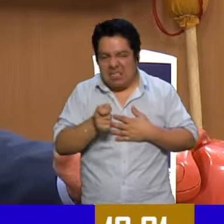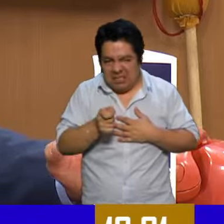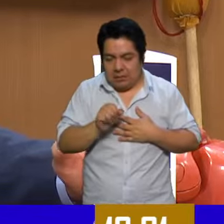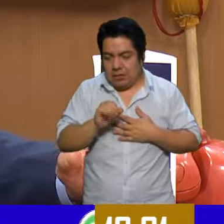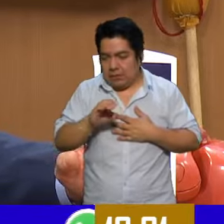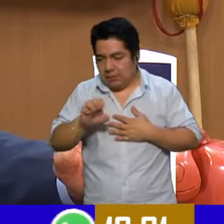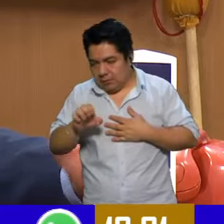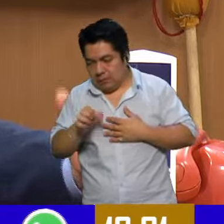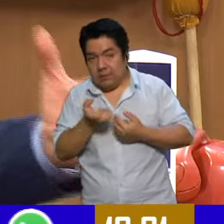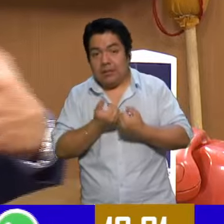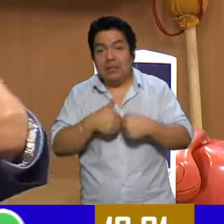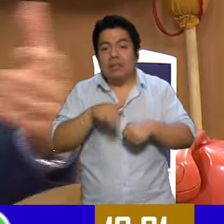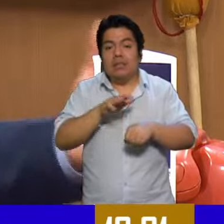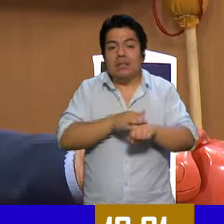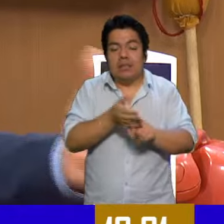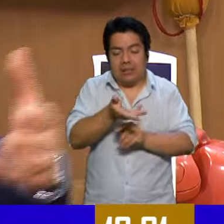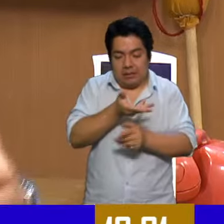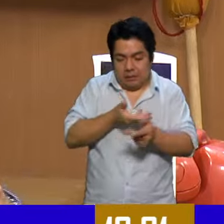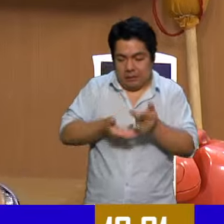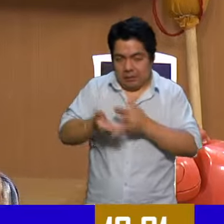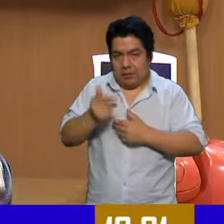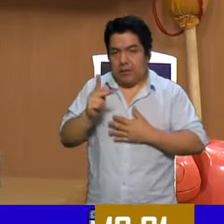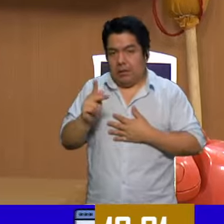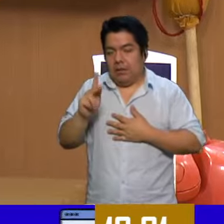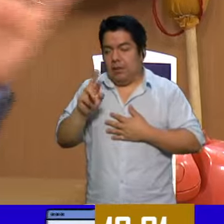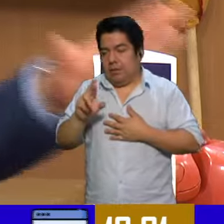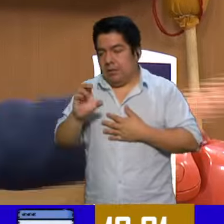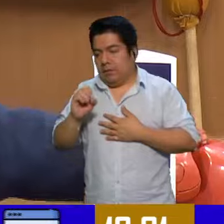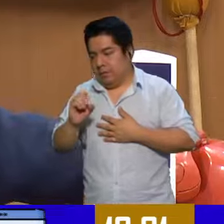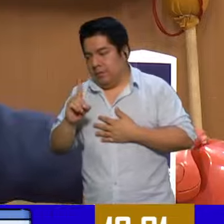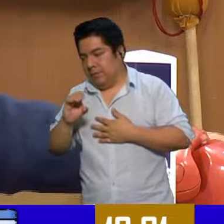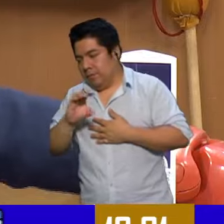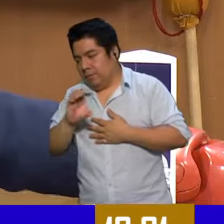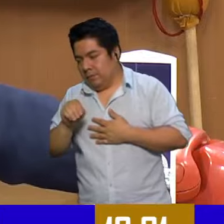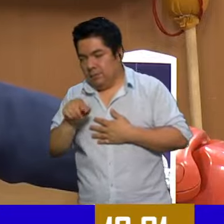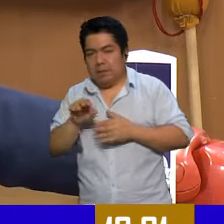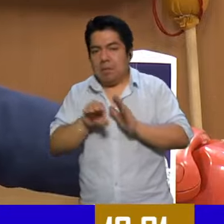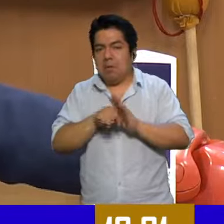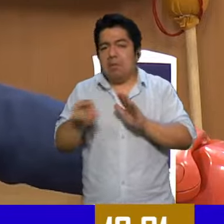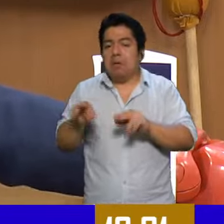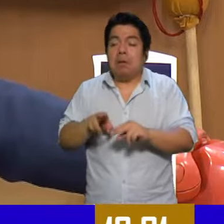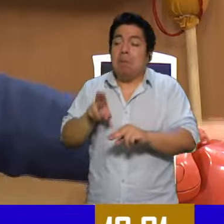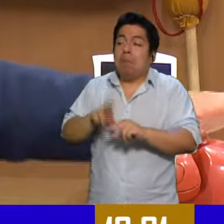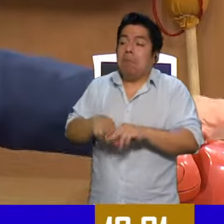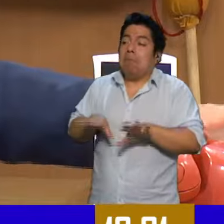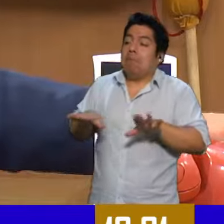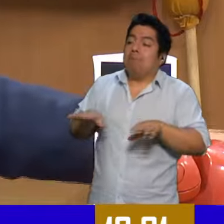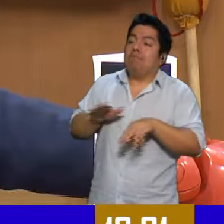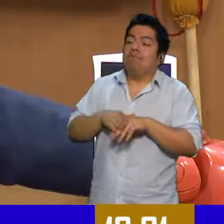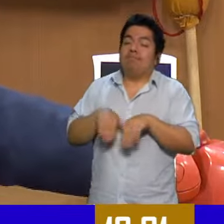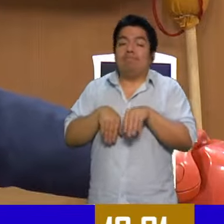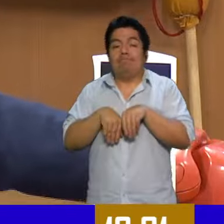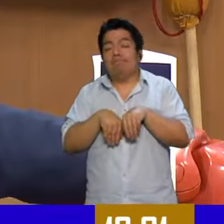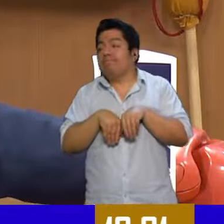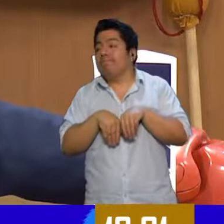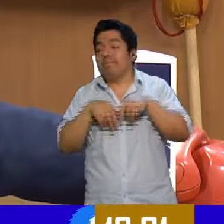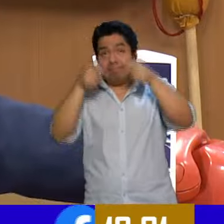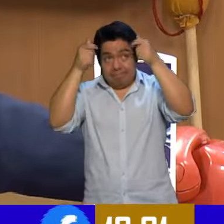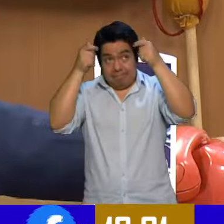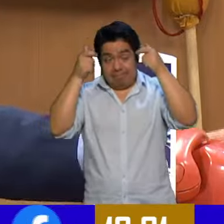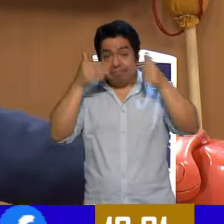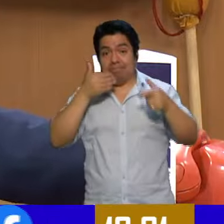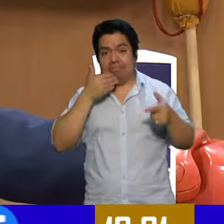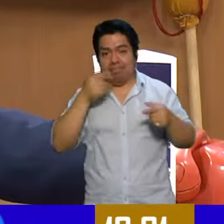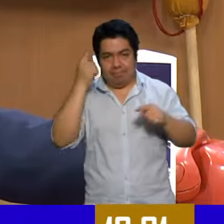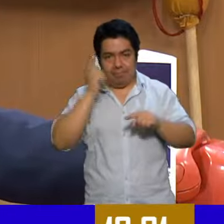de Recepción de Servicios de la PRODECON. Es decir, desde la comodidad, así como estás, Charro, así como aquí, estás. Con mi corona y todo. Con tu corona y todo. Que no te